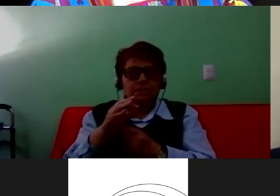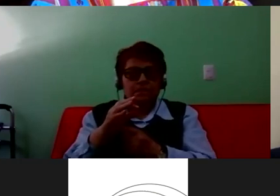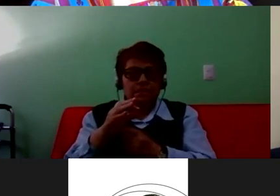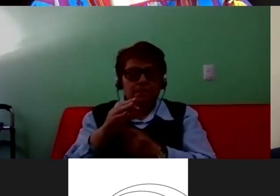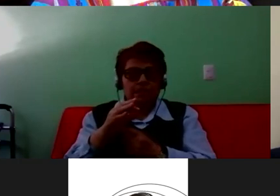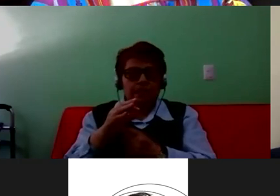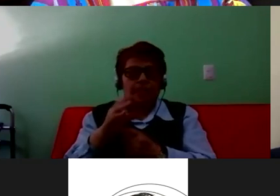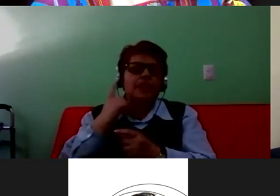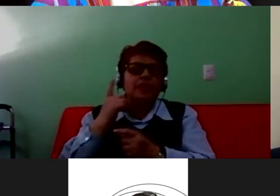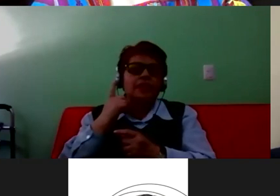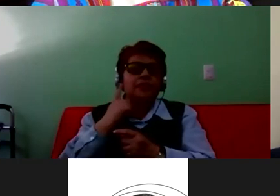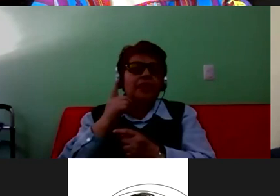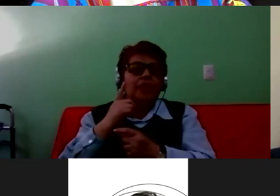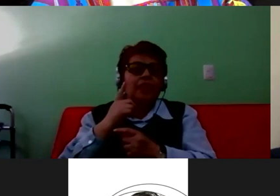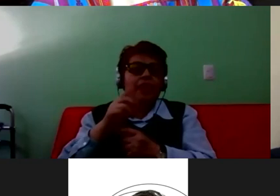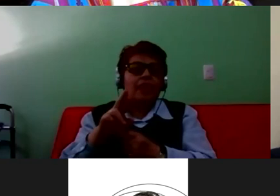Diputada Rosbach.